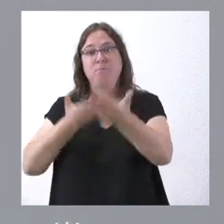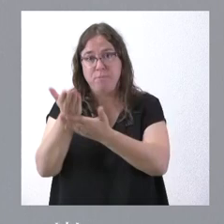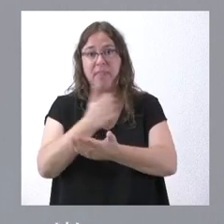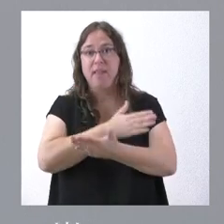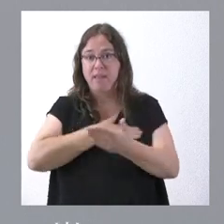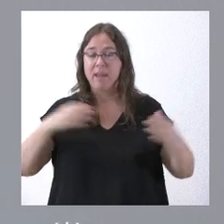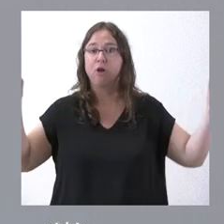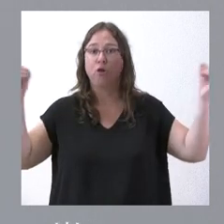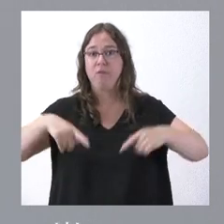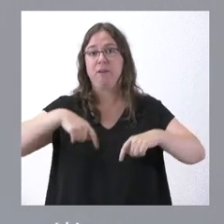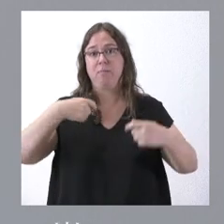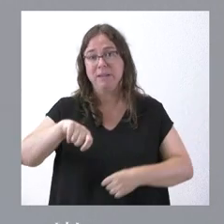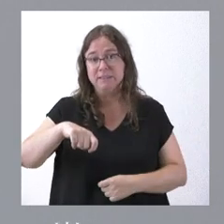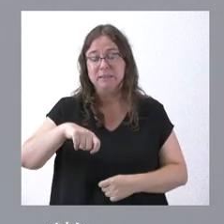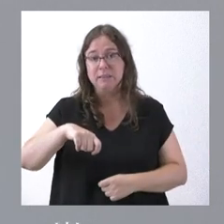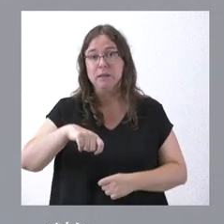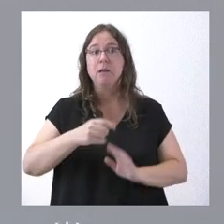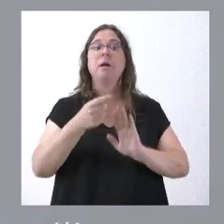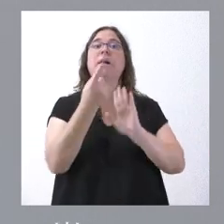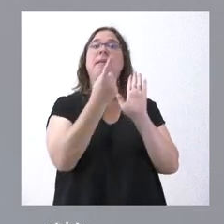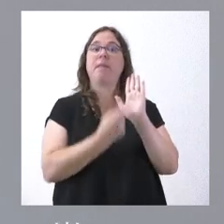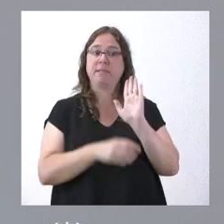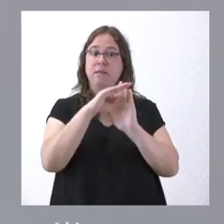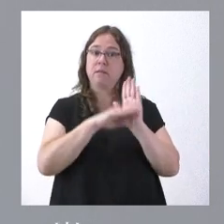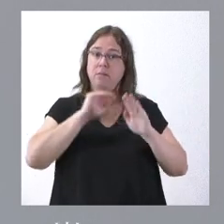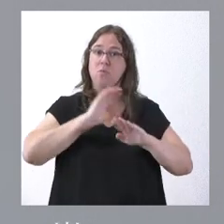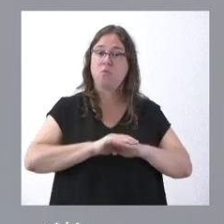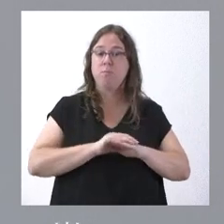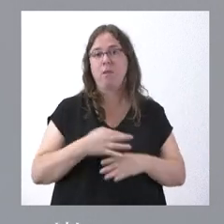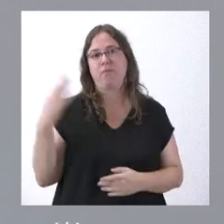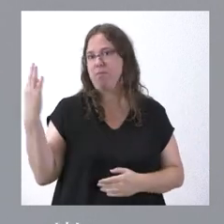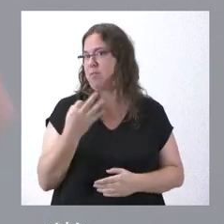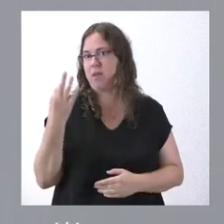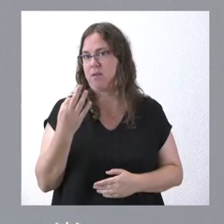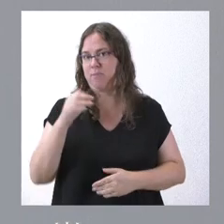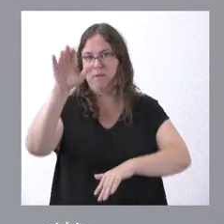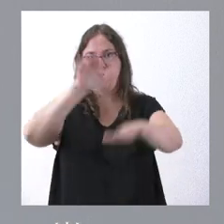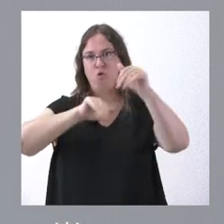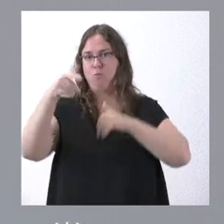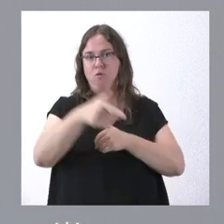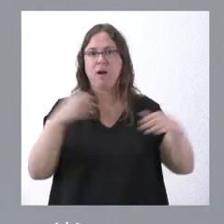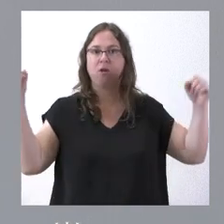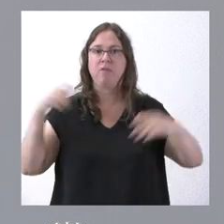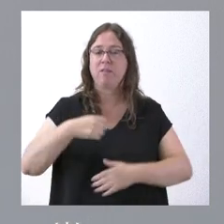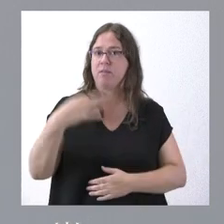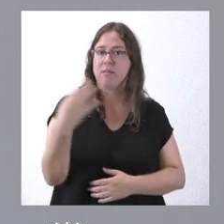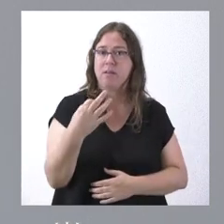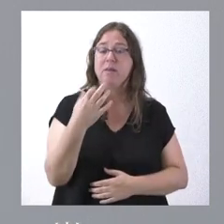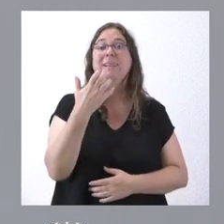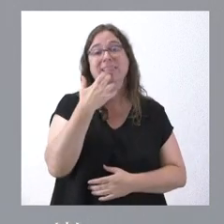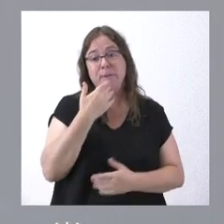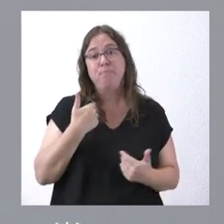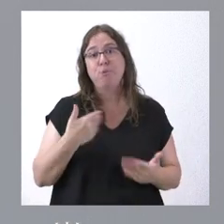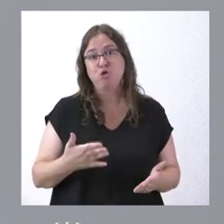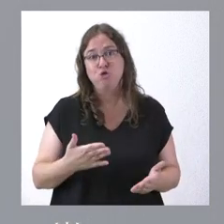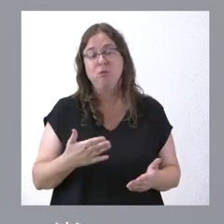convocatoria y cumple el nivel necesario previsto en el reglamento, hay que convocar, que lo hiciera además relativamente pronto